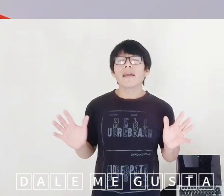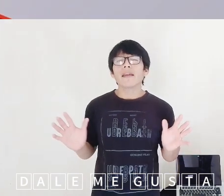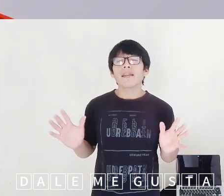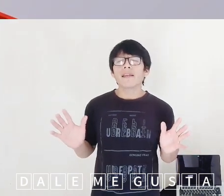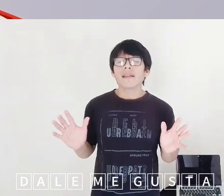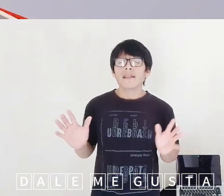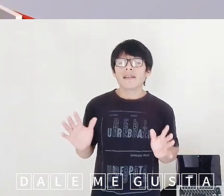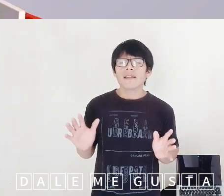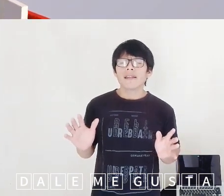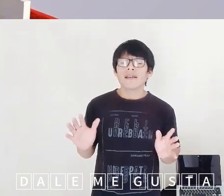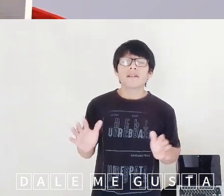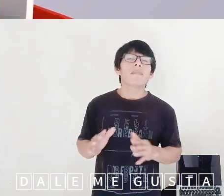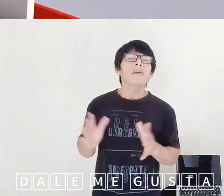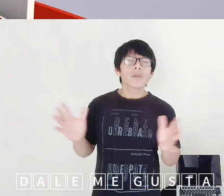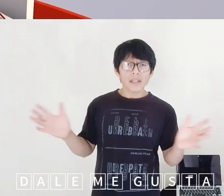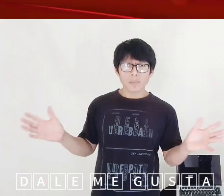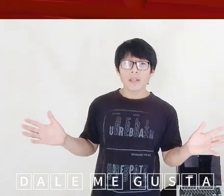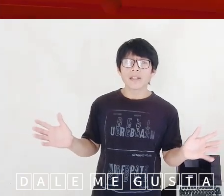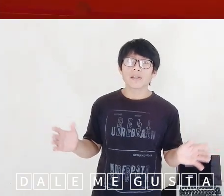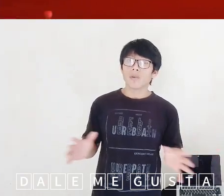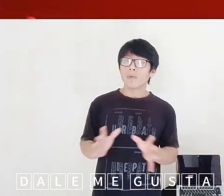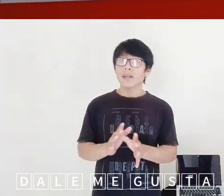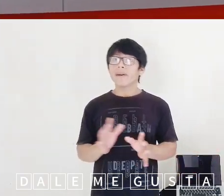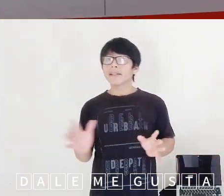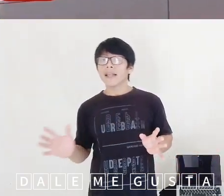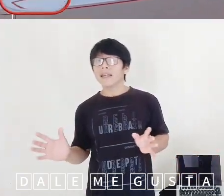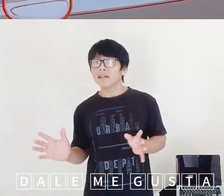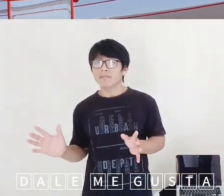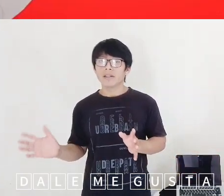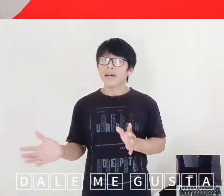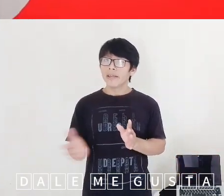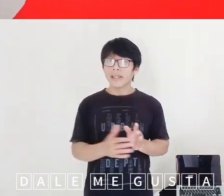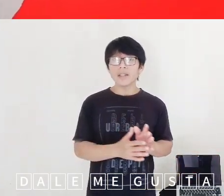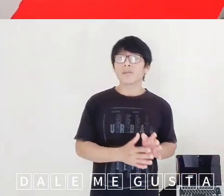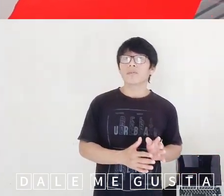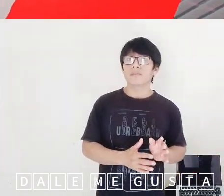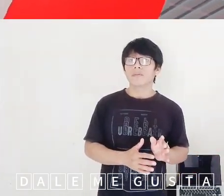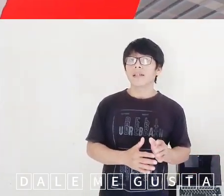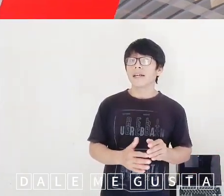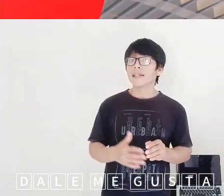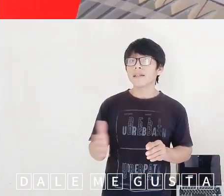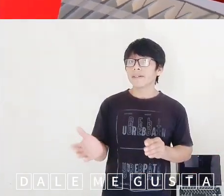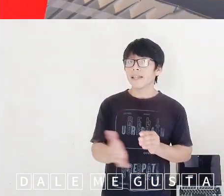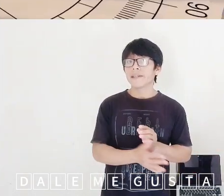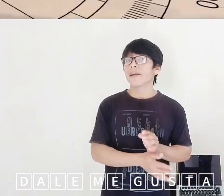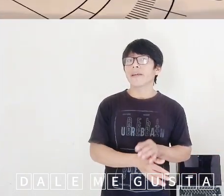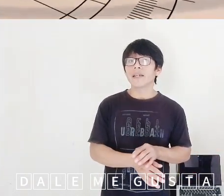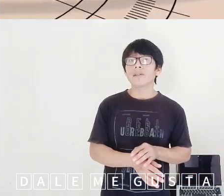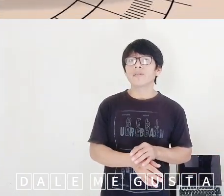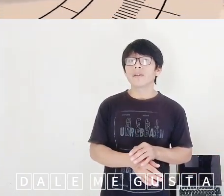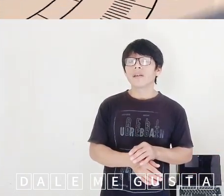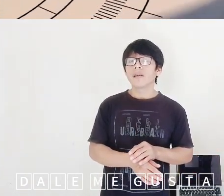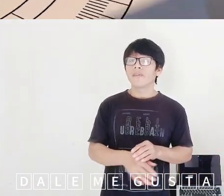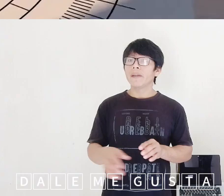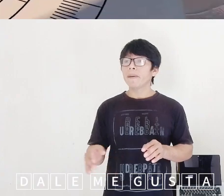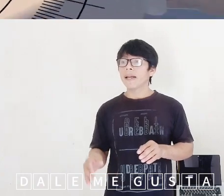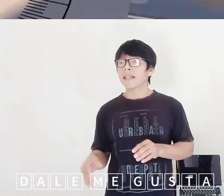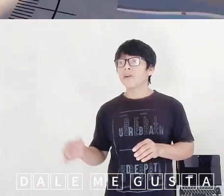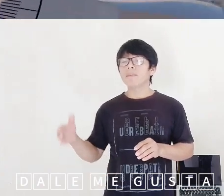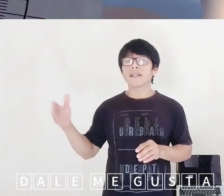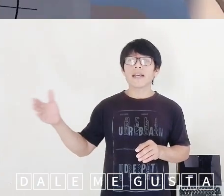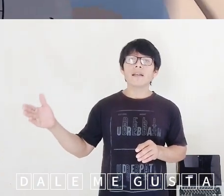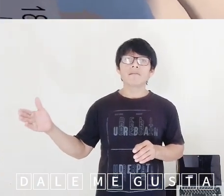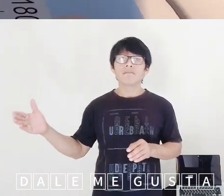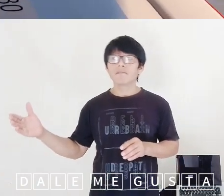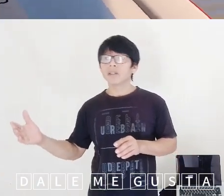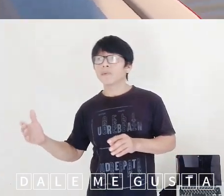queda de madurez, por así decirlo, porque va a salir ya viejito, de la cárcel va a salir ya viejito. Felipe